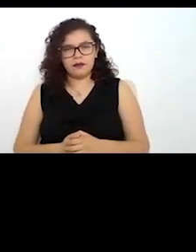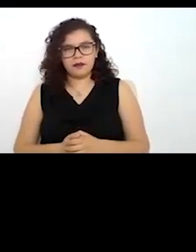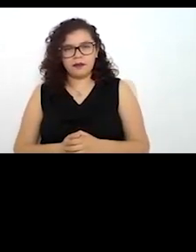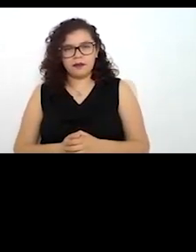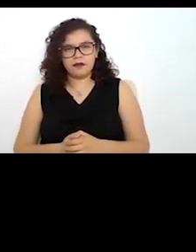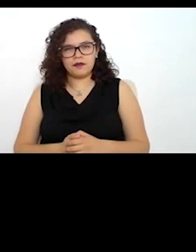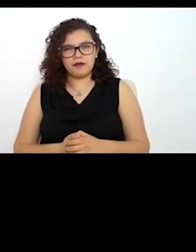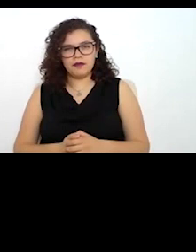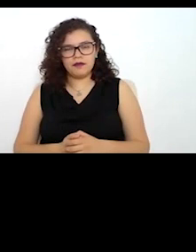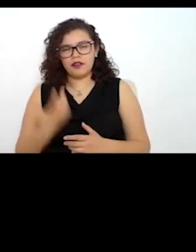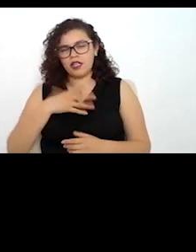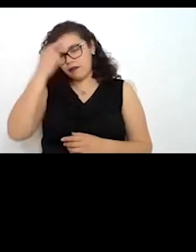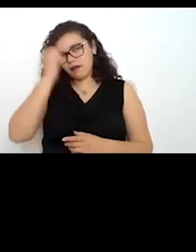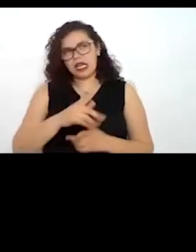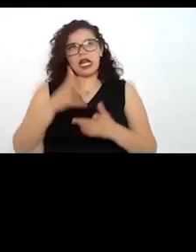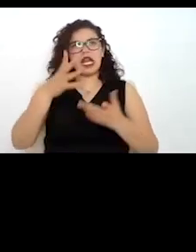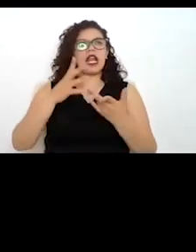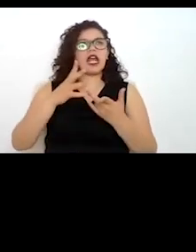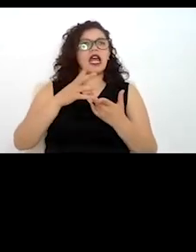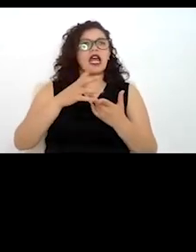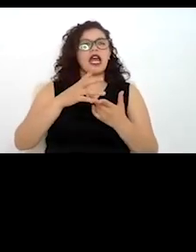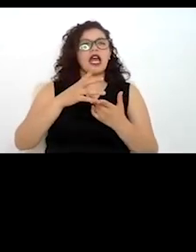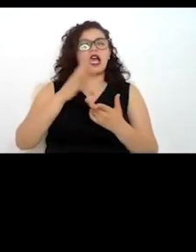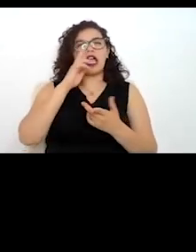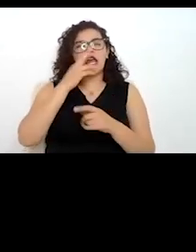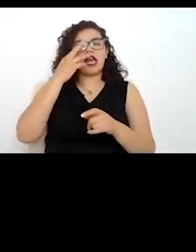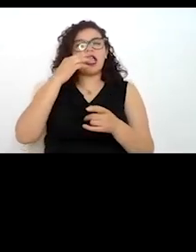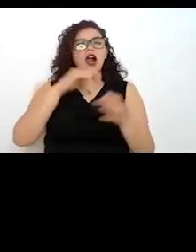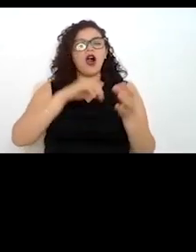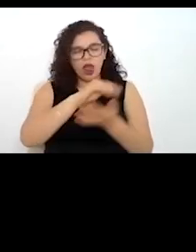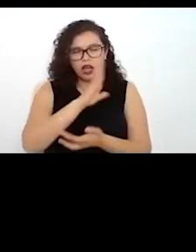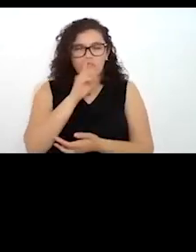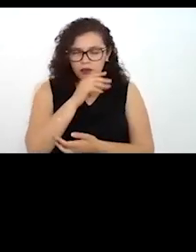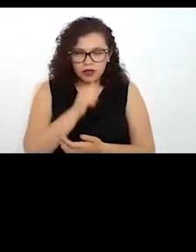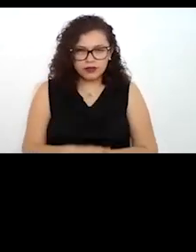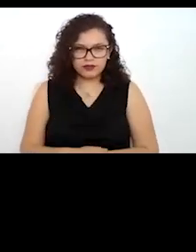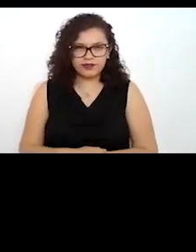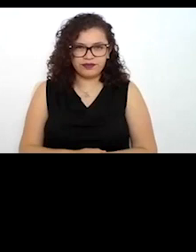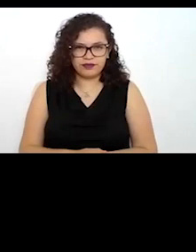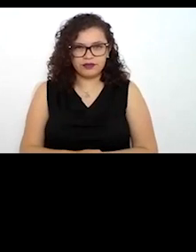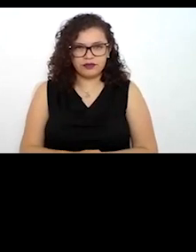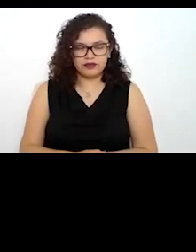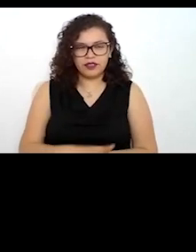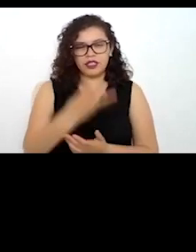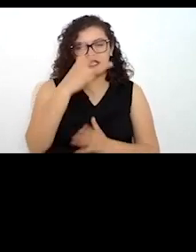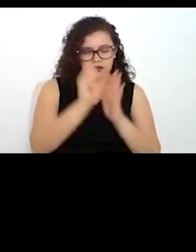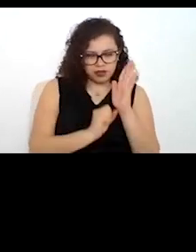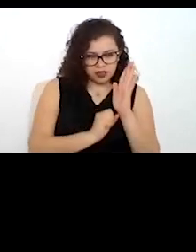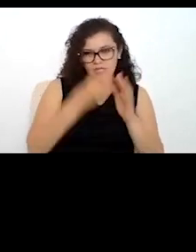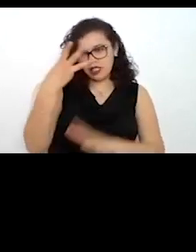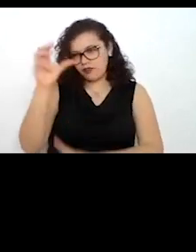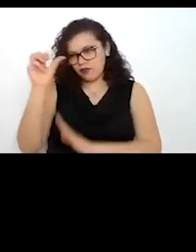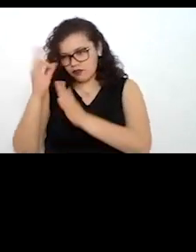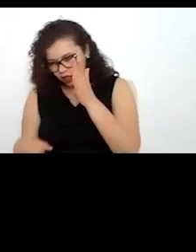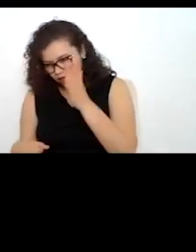supuesto de causales de rescisión sin responsabilidad para el patrón. Entonces, si fue en 3 meses y hubo 3 faltas